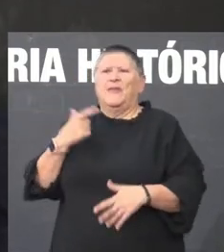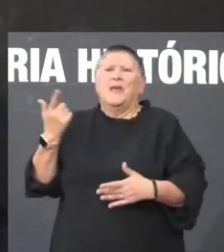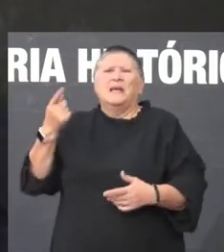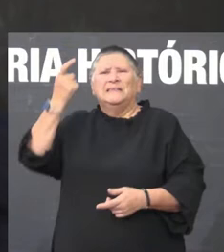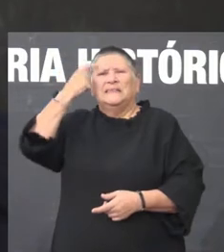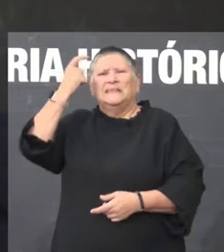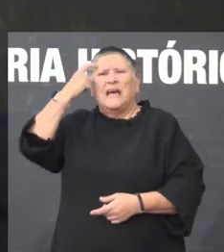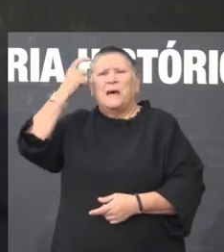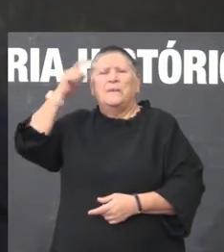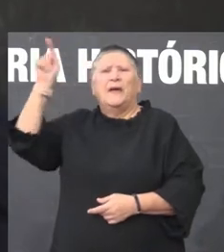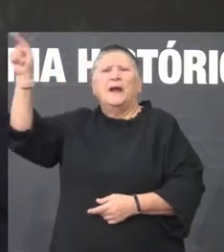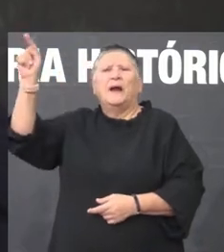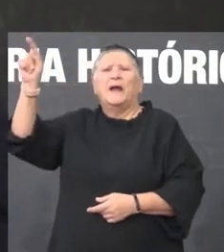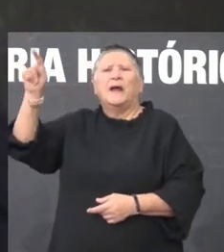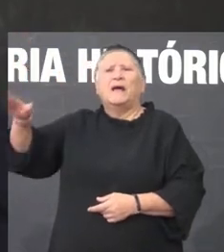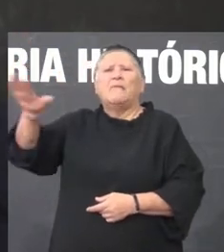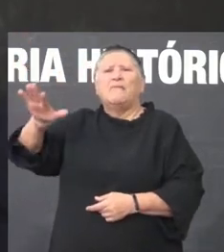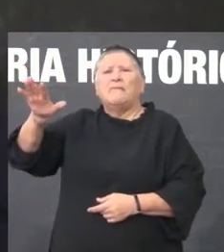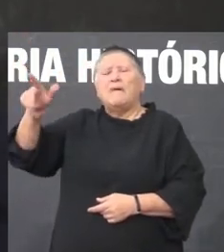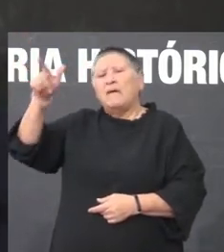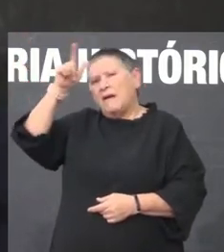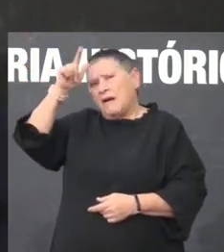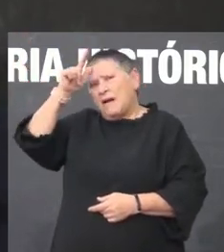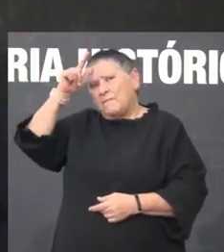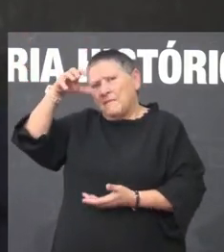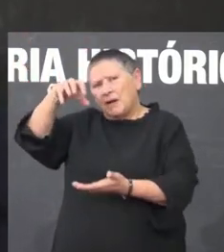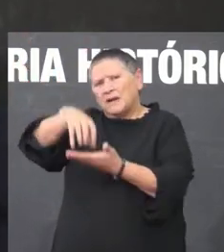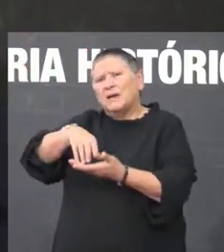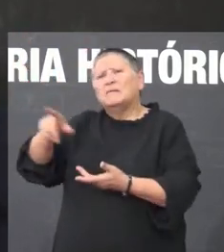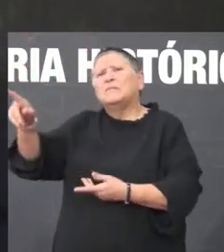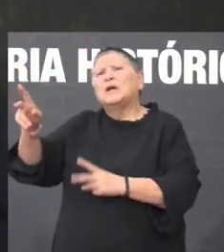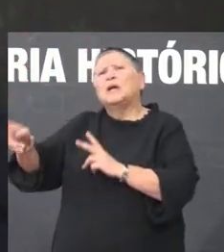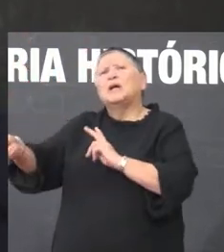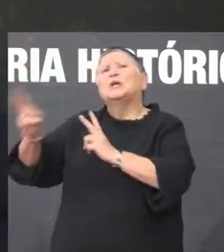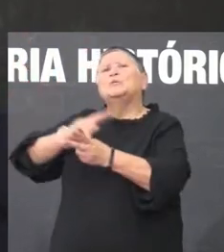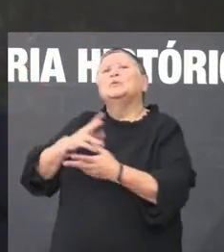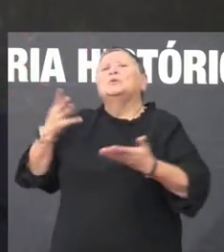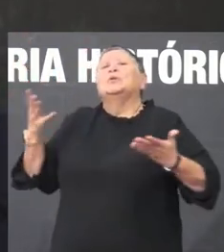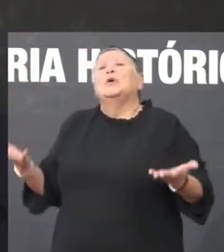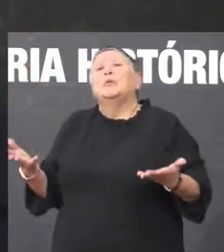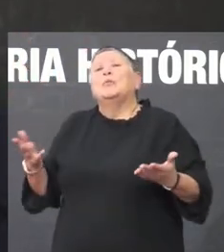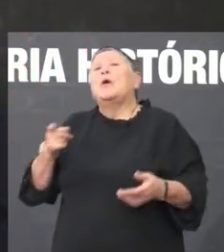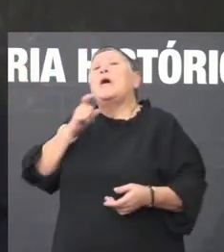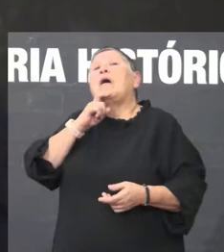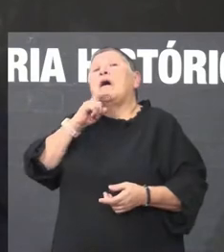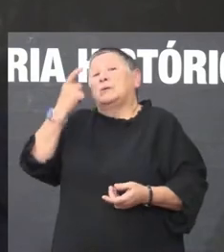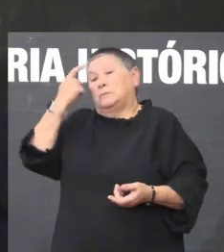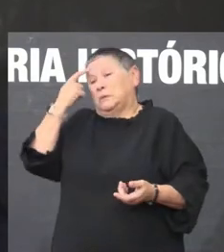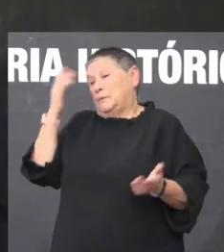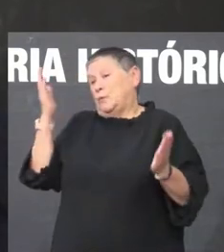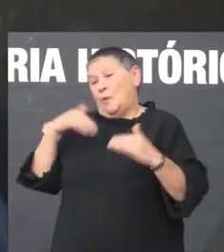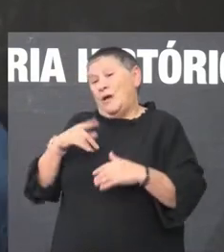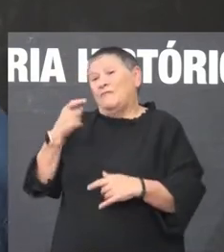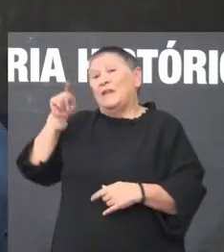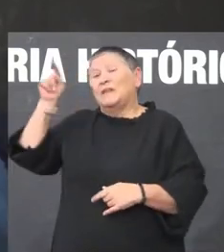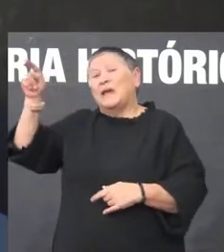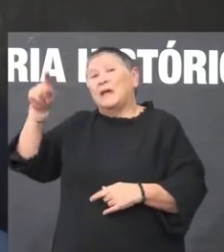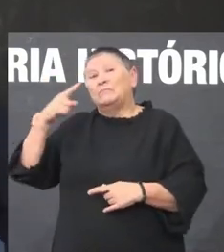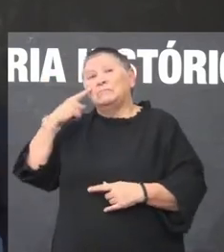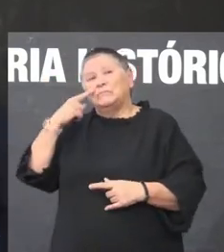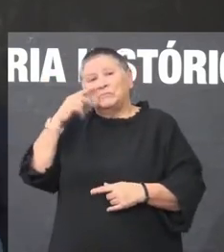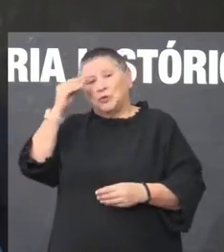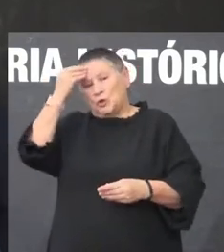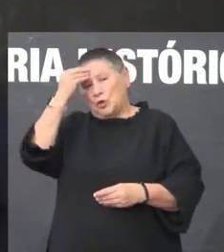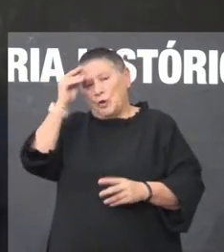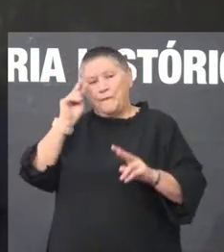alemán, aun cuando en su carta constitucional no contempla la autodeterminación, cómo respondería